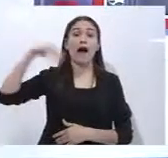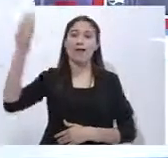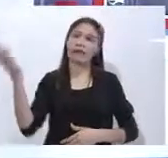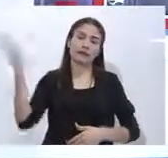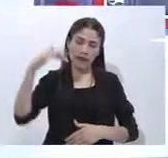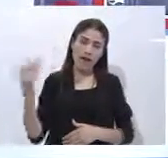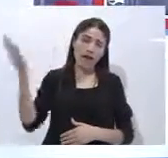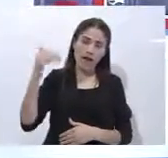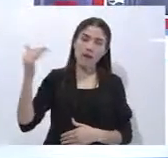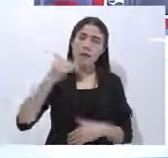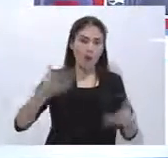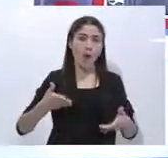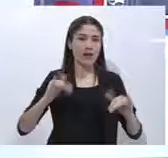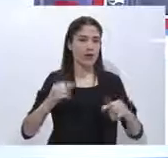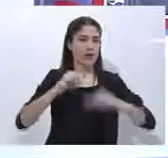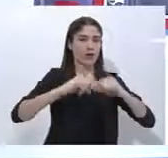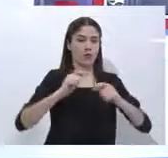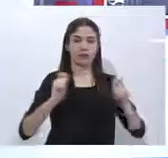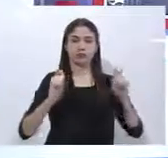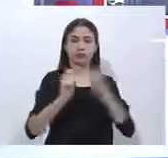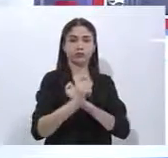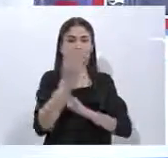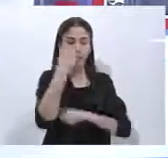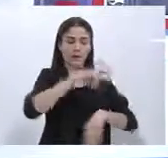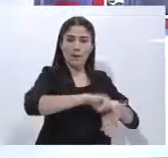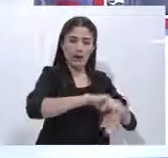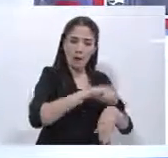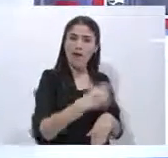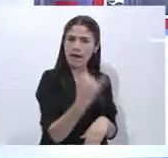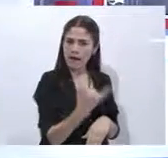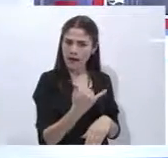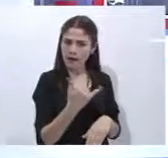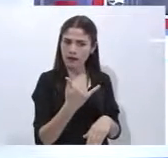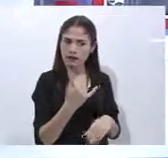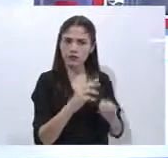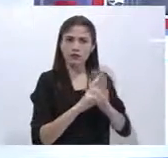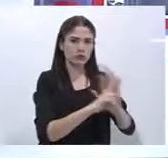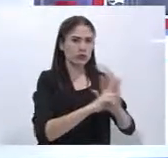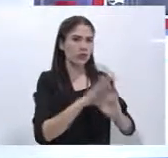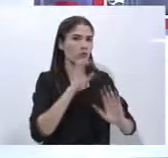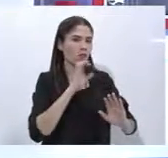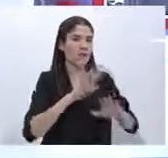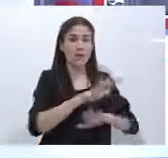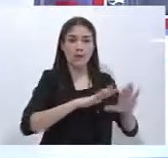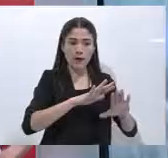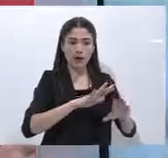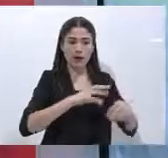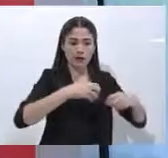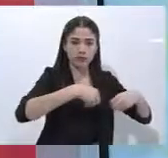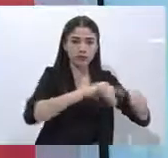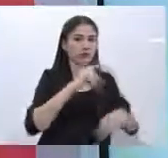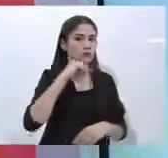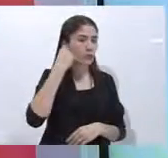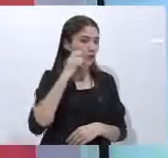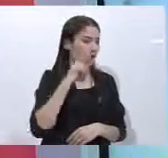nada que envidiar de la producción extranjera productores fundamentalmente de qué zonas del país productores en este